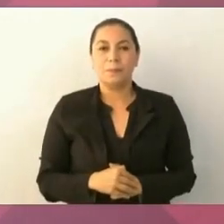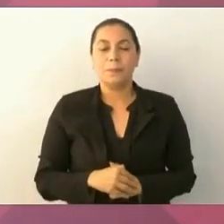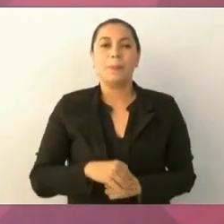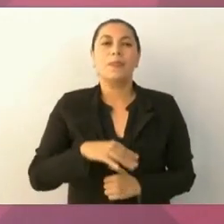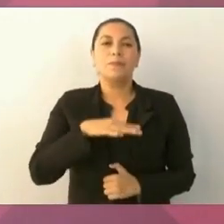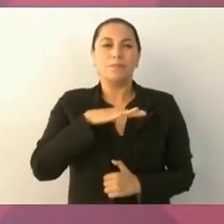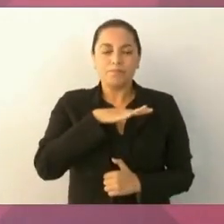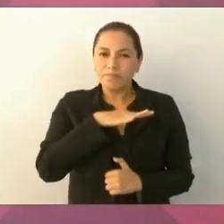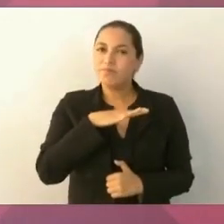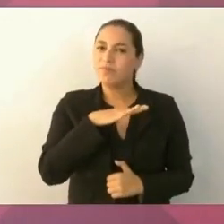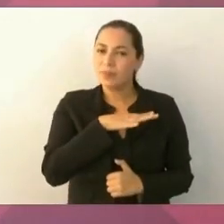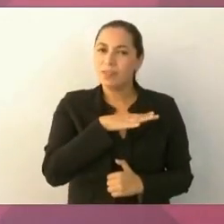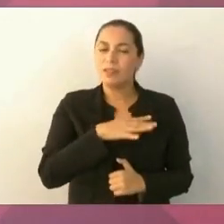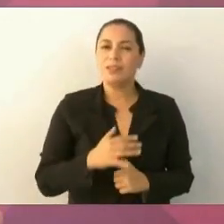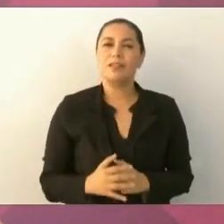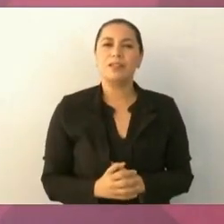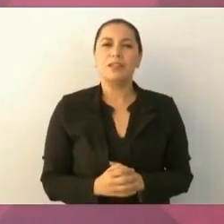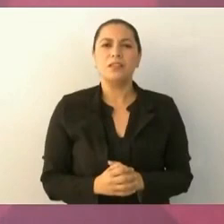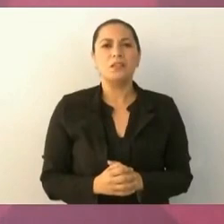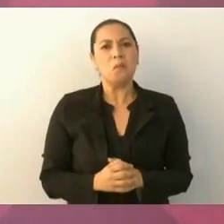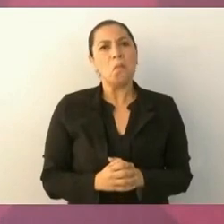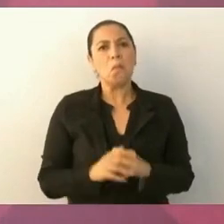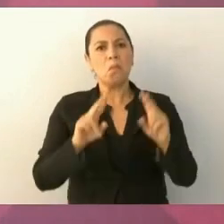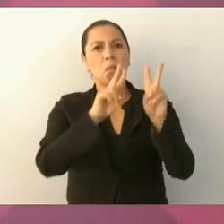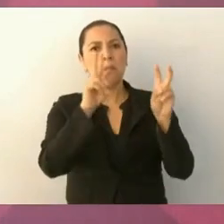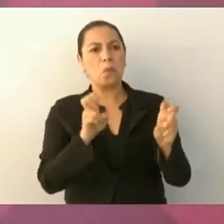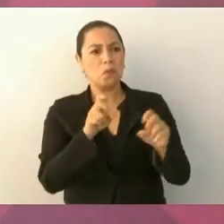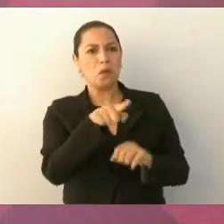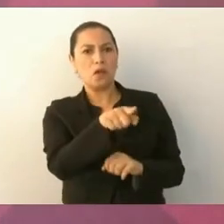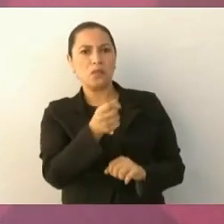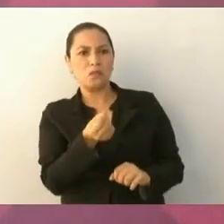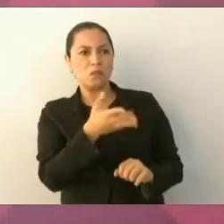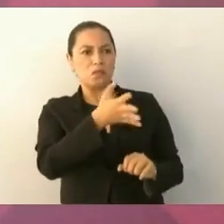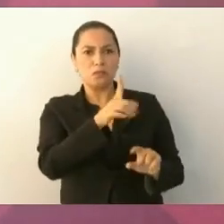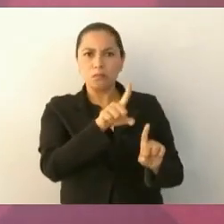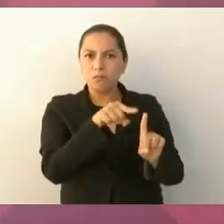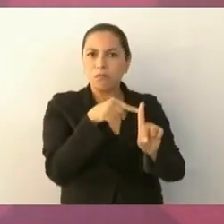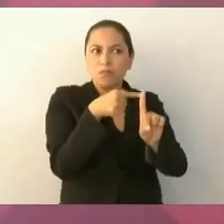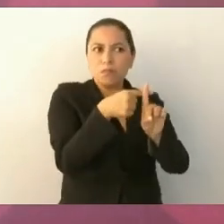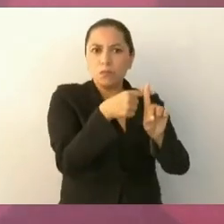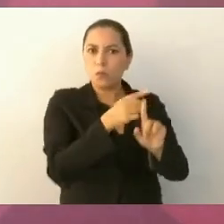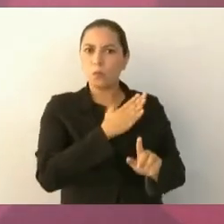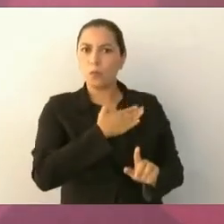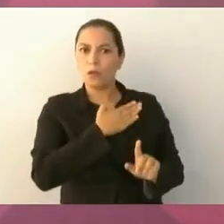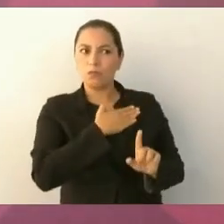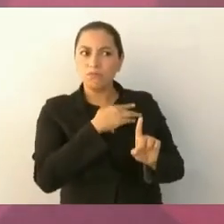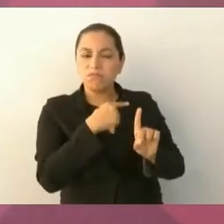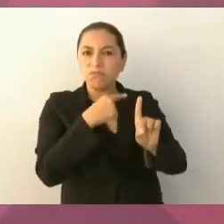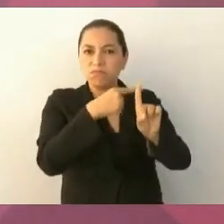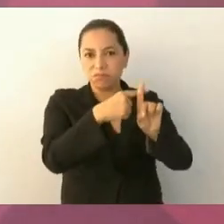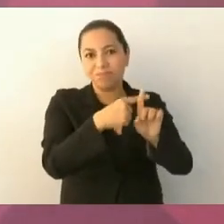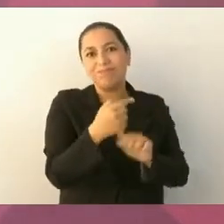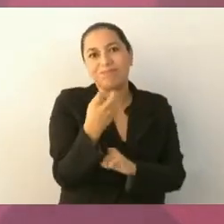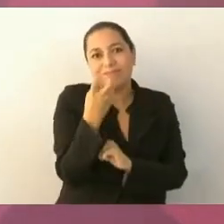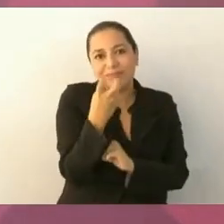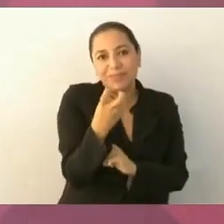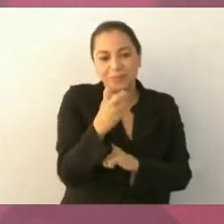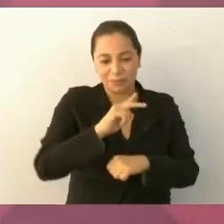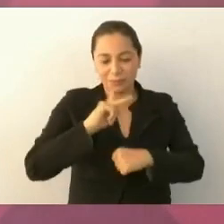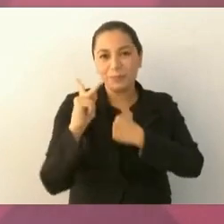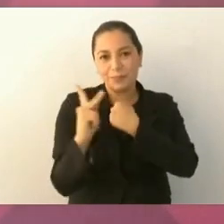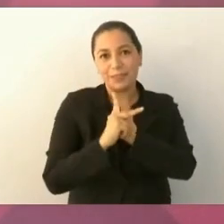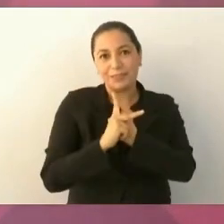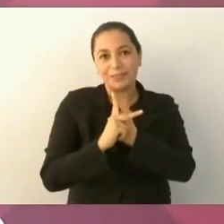una buena fama. Siempre en nuestro país, hasta en los momentos de